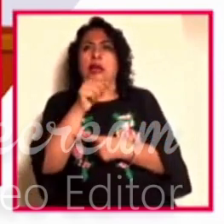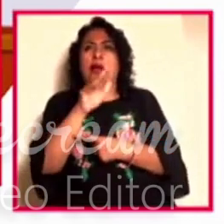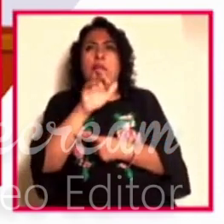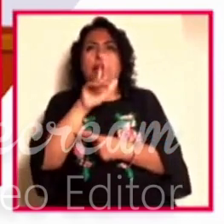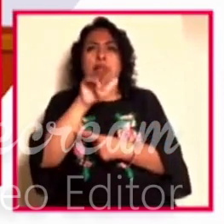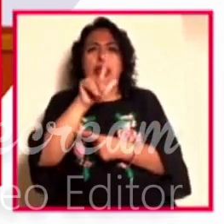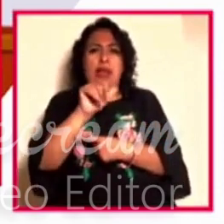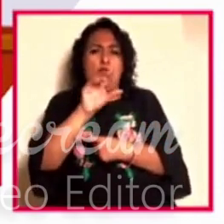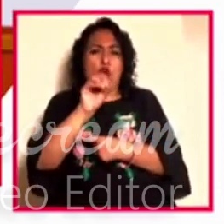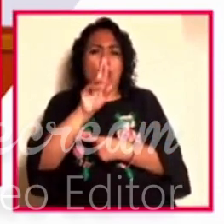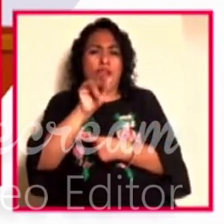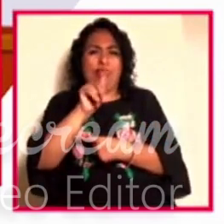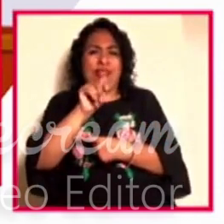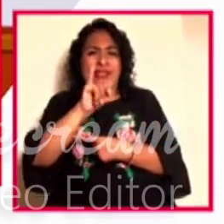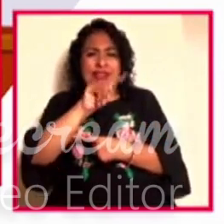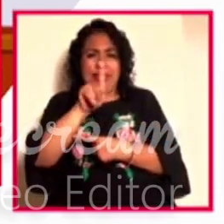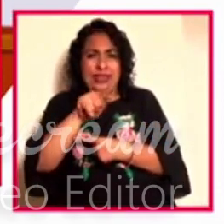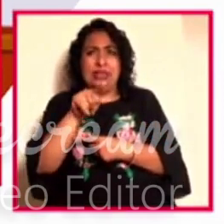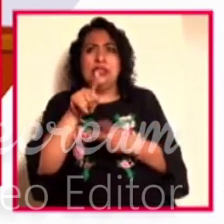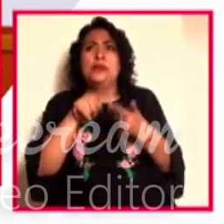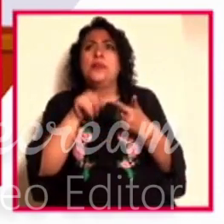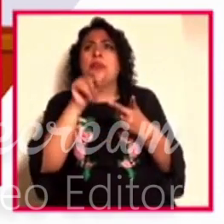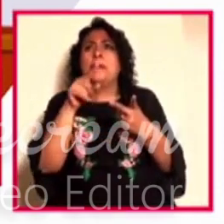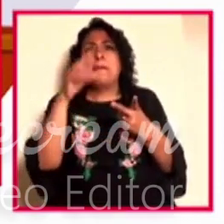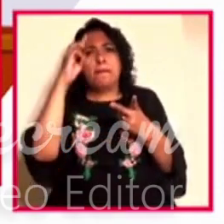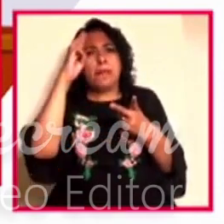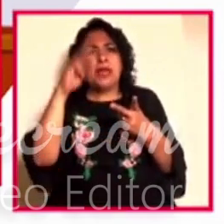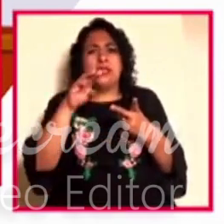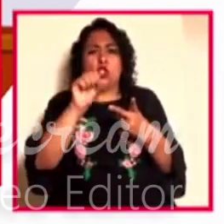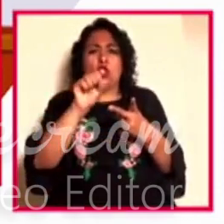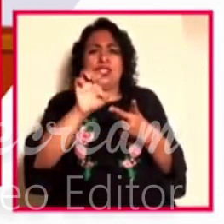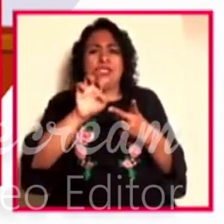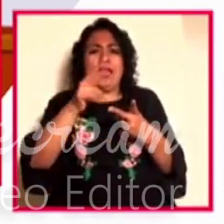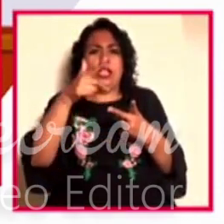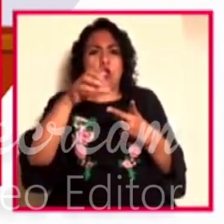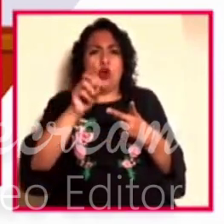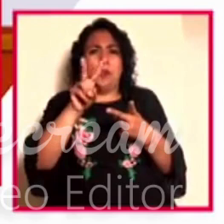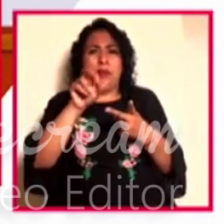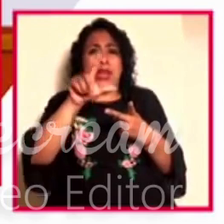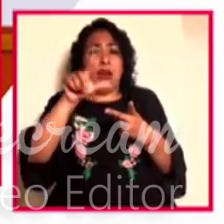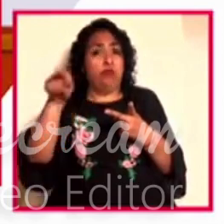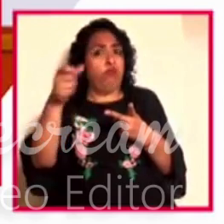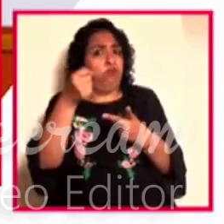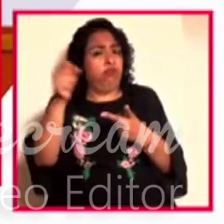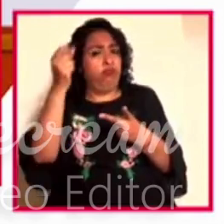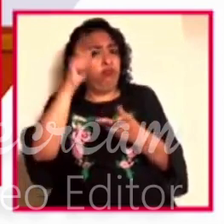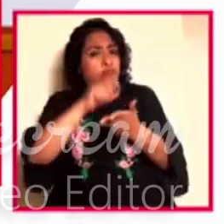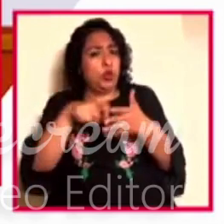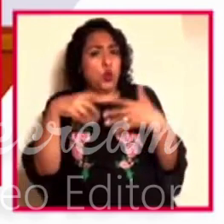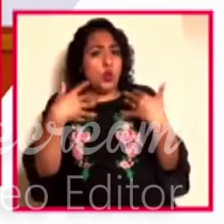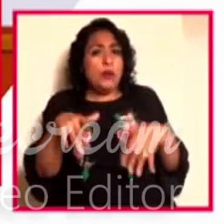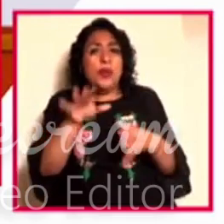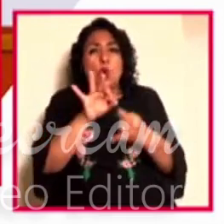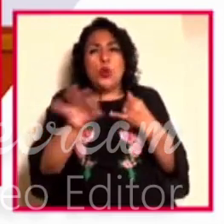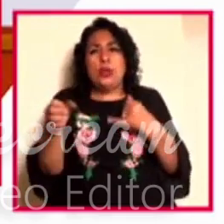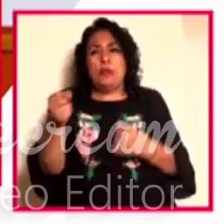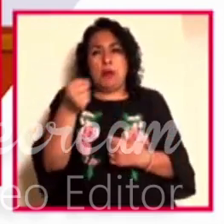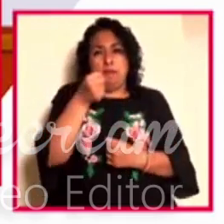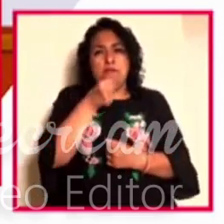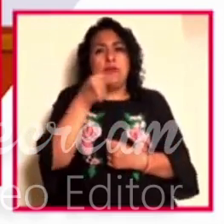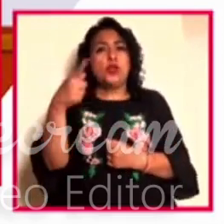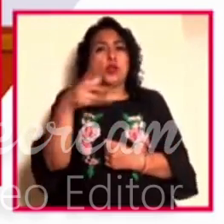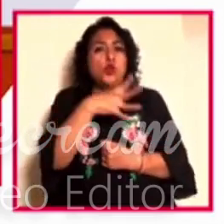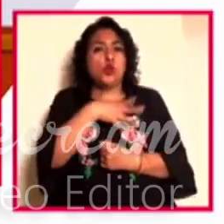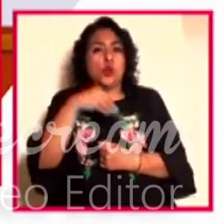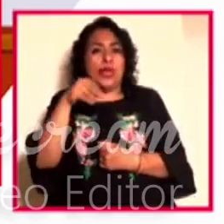Gabriela Ortiz y también el maestro Sergio Vela, quienes destacaron su labor como compositor. La última en tomar la palabra fue su hija,